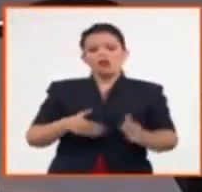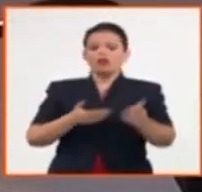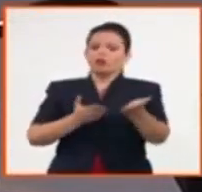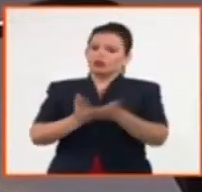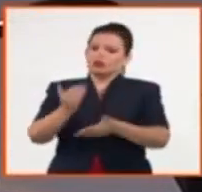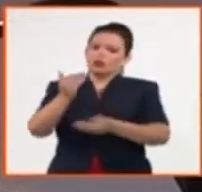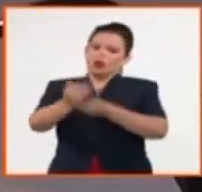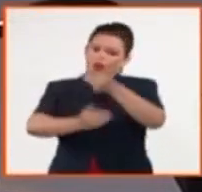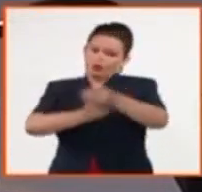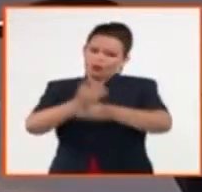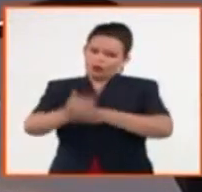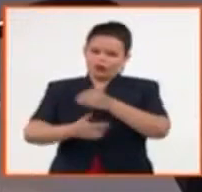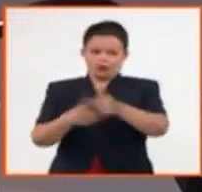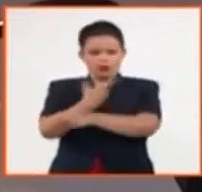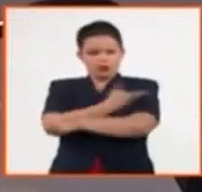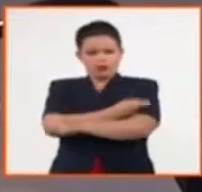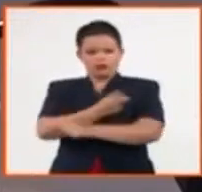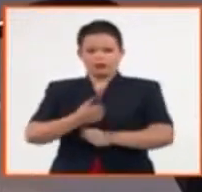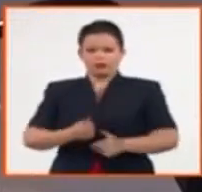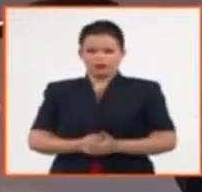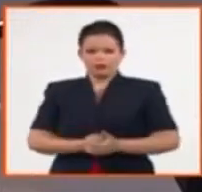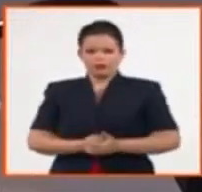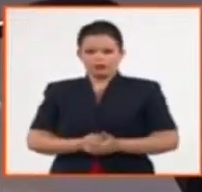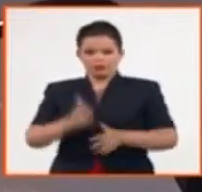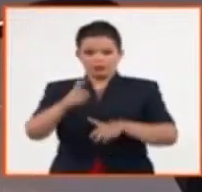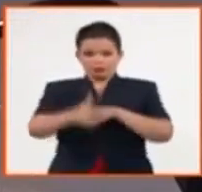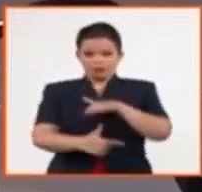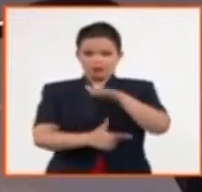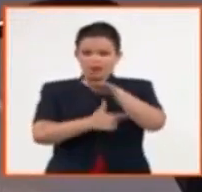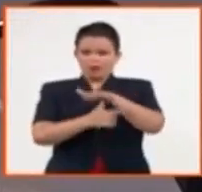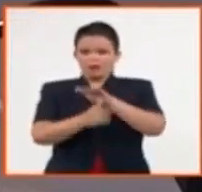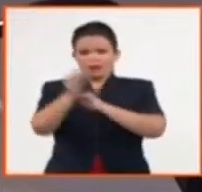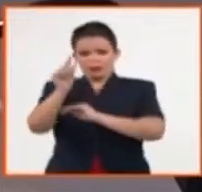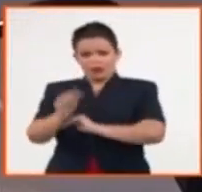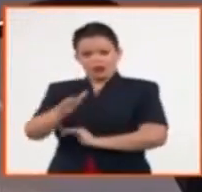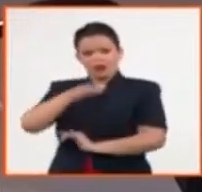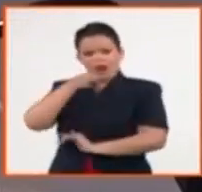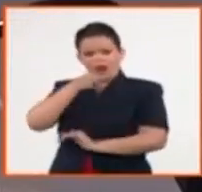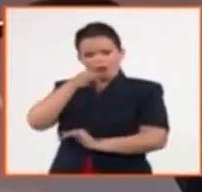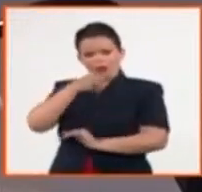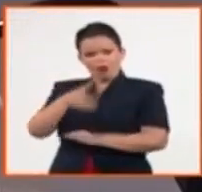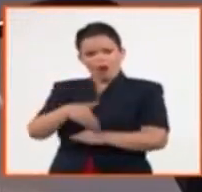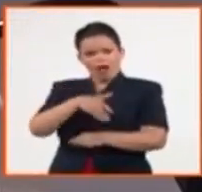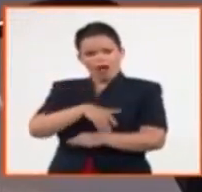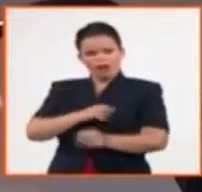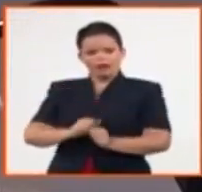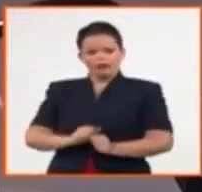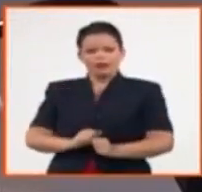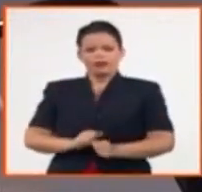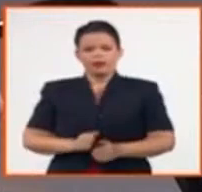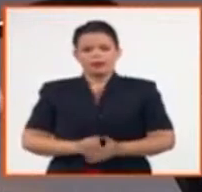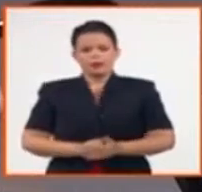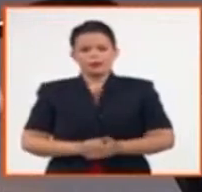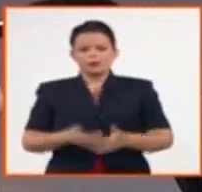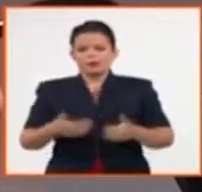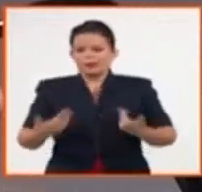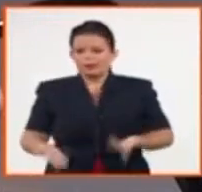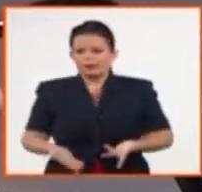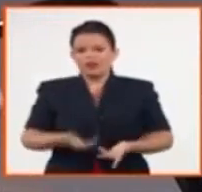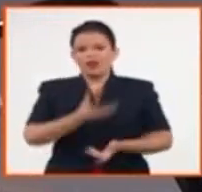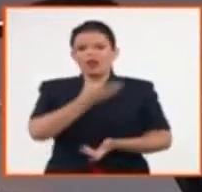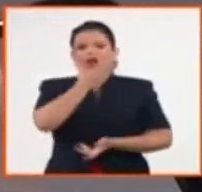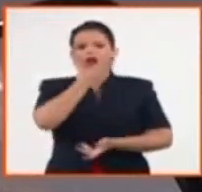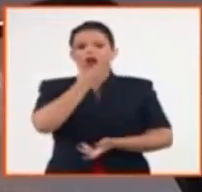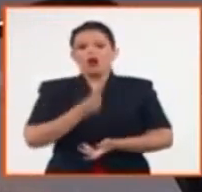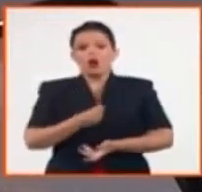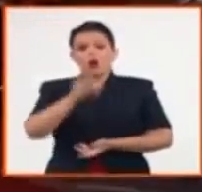El viceministro Eugenio se refería y quiero aclararlo porque es de los asuntos que nos han estado preguntando también, a los jóvenes que están cerca de los 18